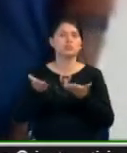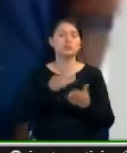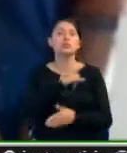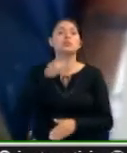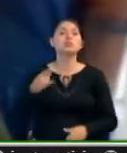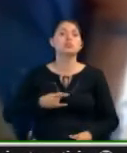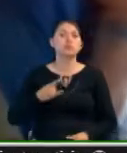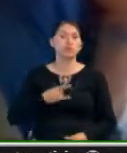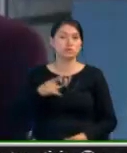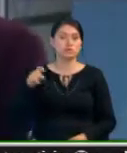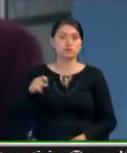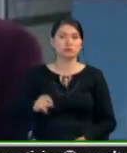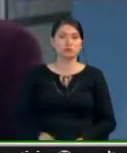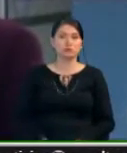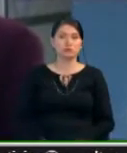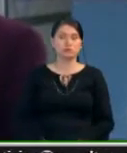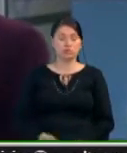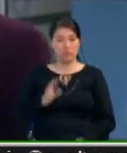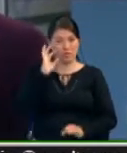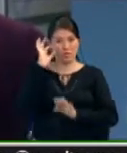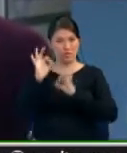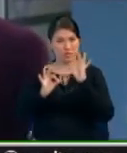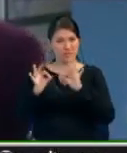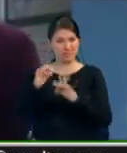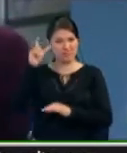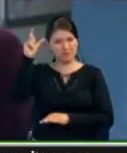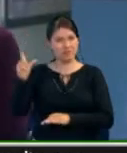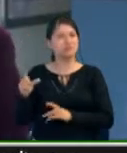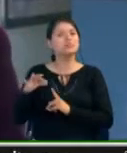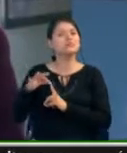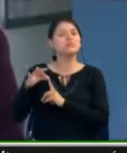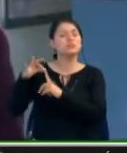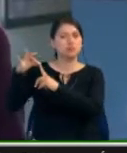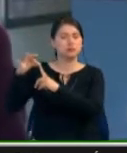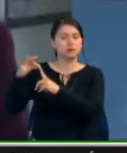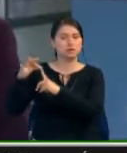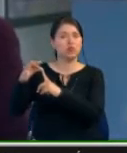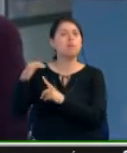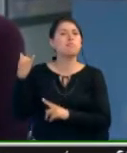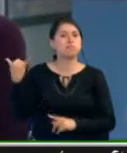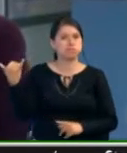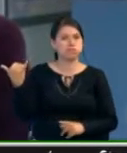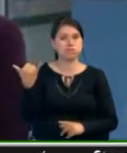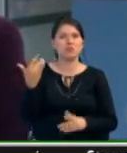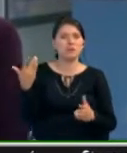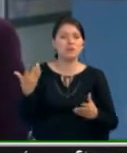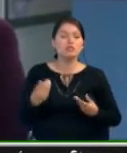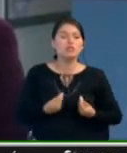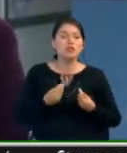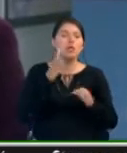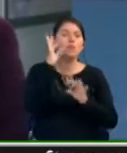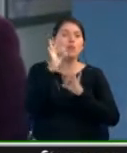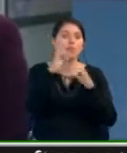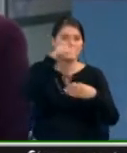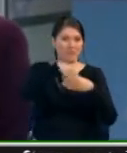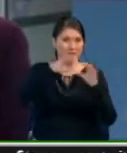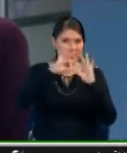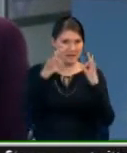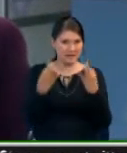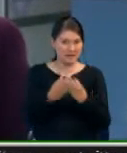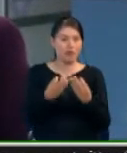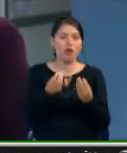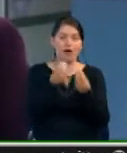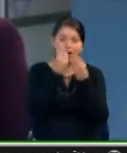los usuarios que lo requieren. El cuidador es una figura especial que existe, que provee cuidados familiares. Básicamente